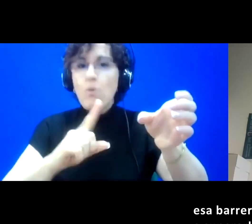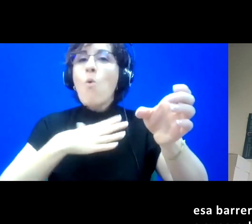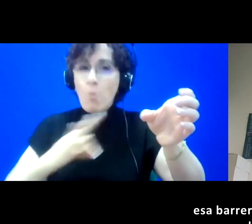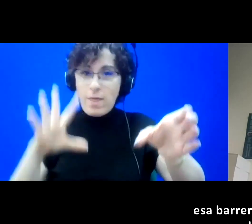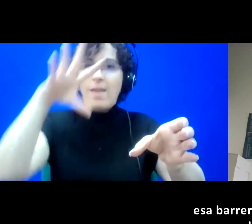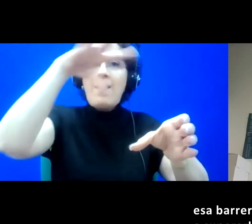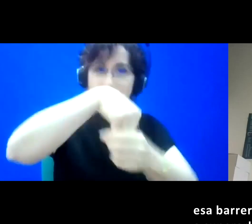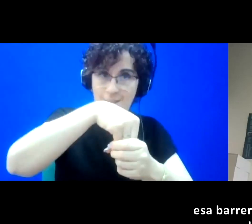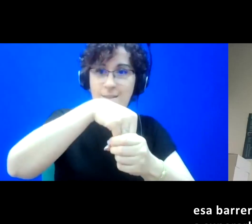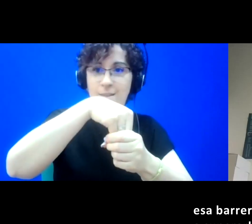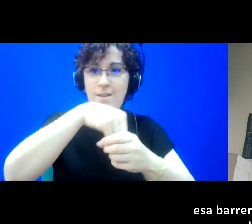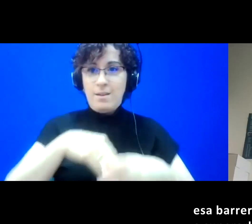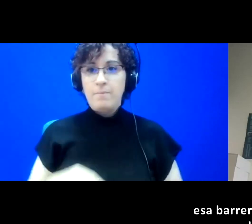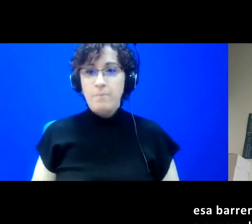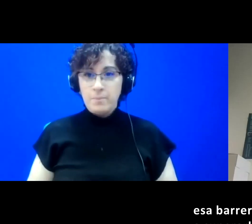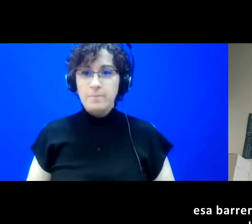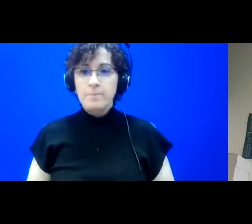superarla.